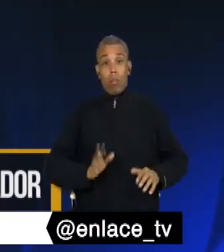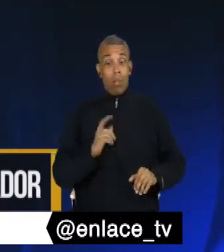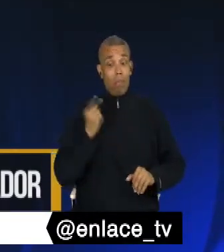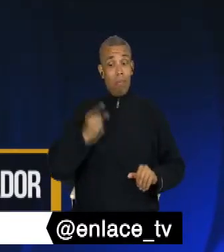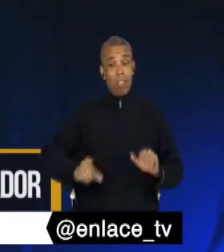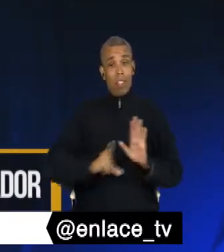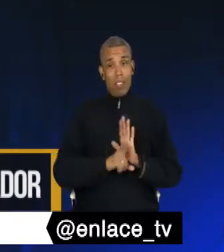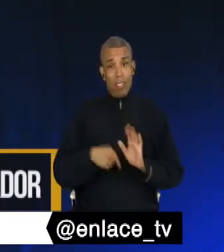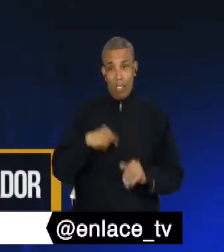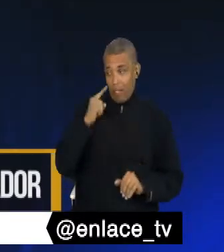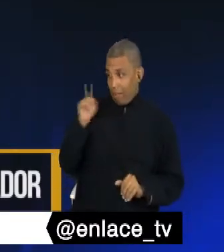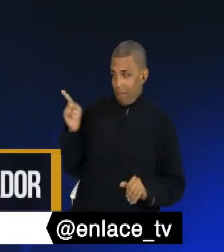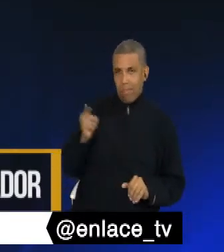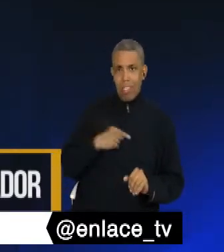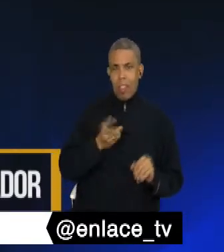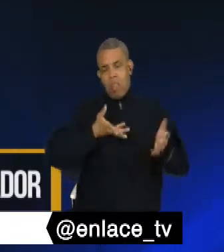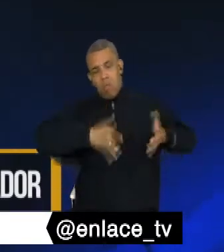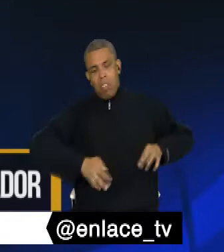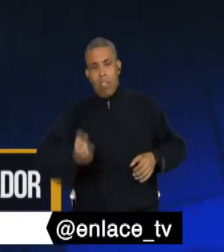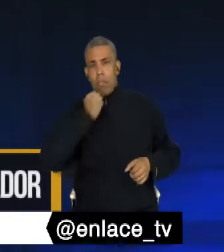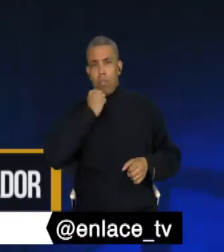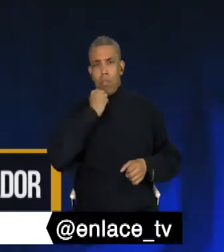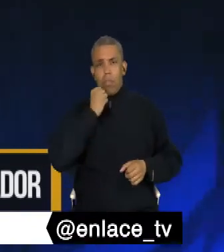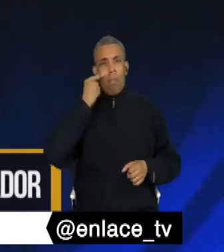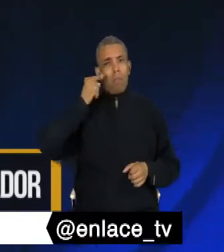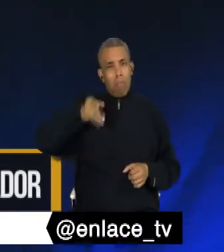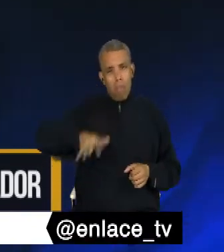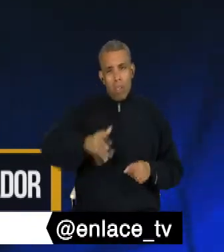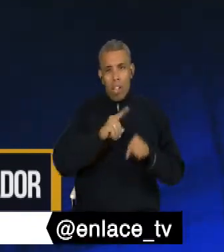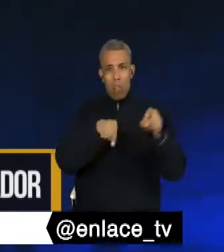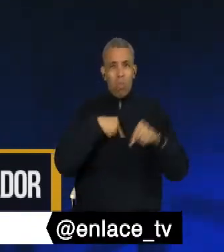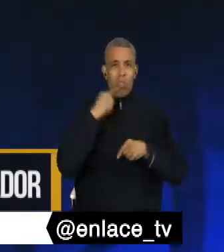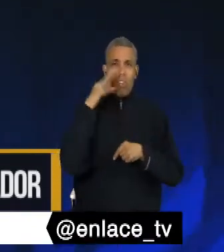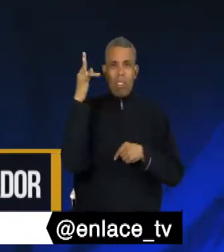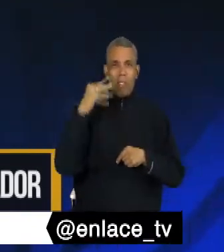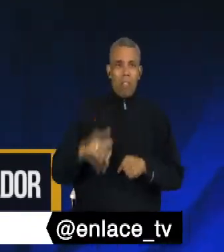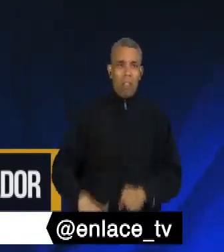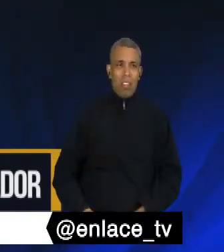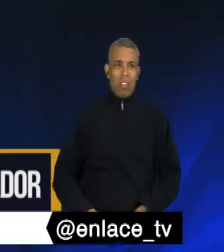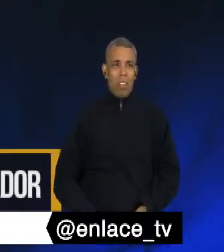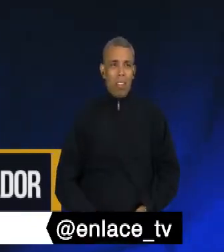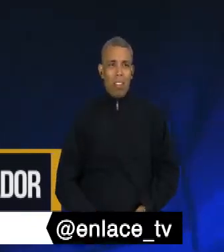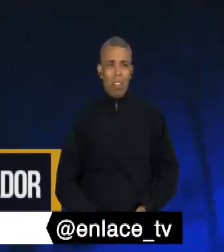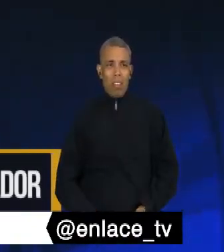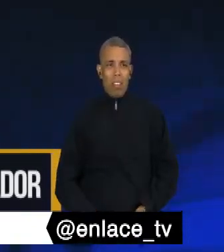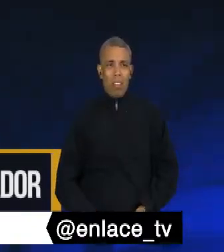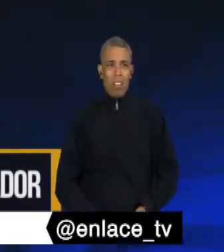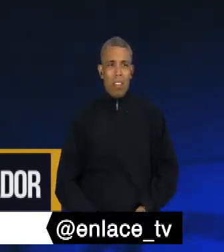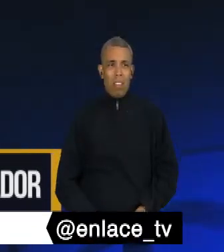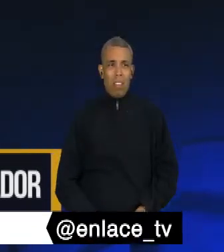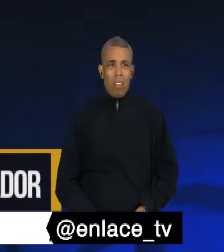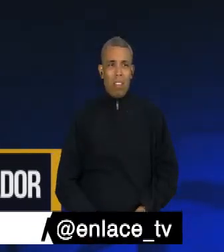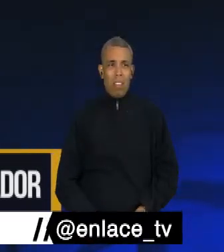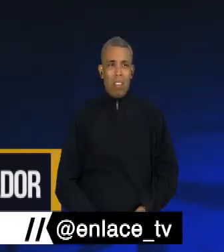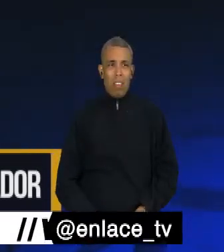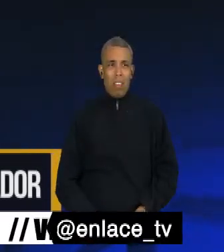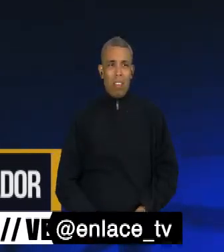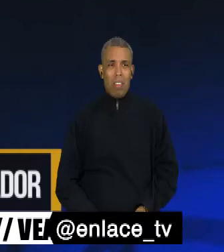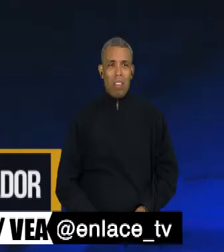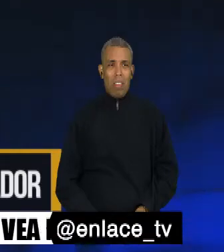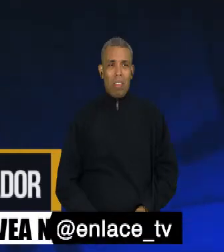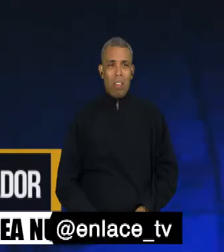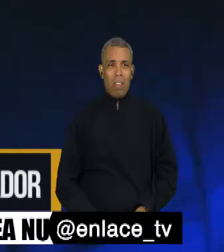el video, sucedió lo inesperado, según algunos testigos. Los uniformados que participaban en el operativo, al